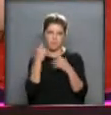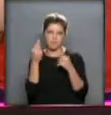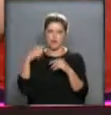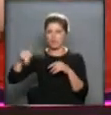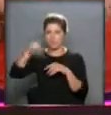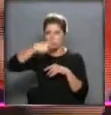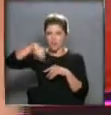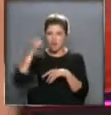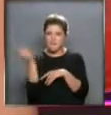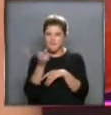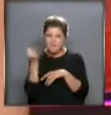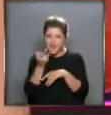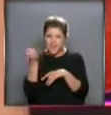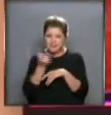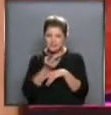cristian